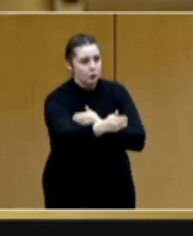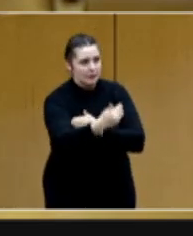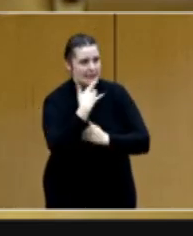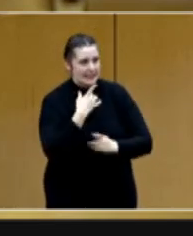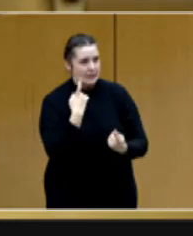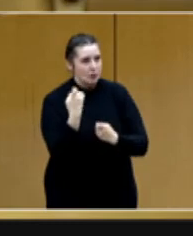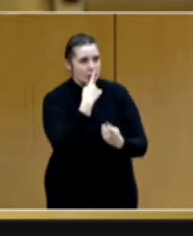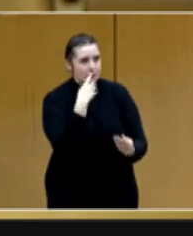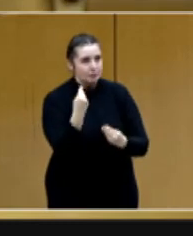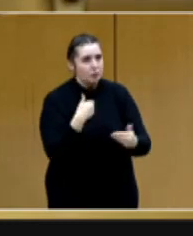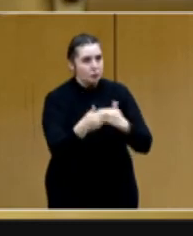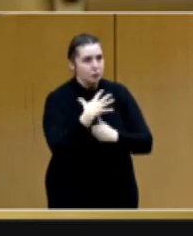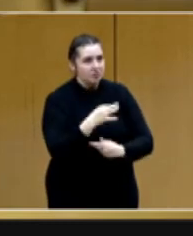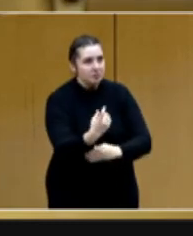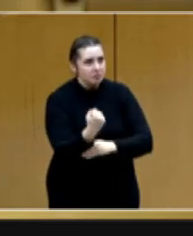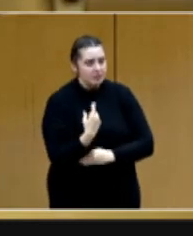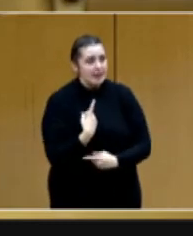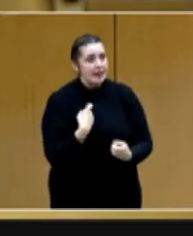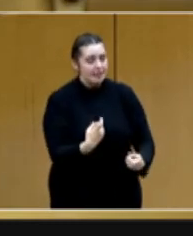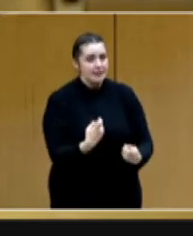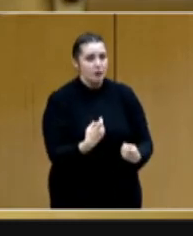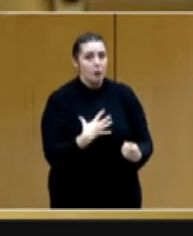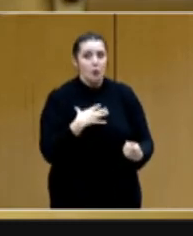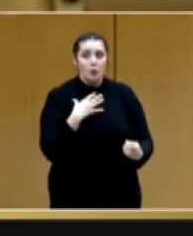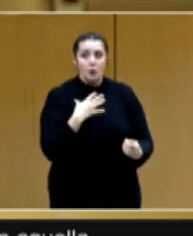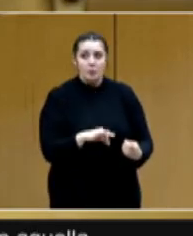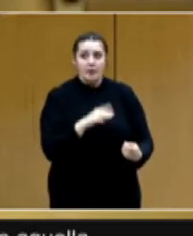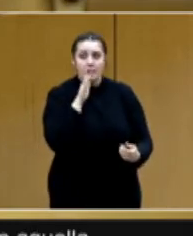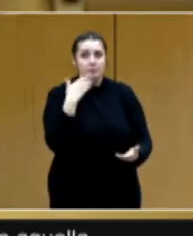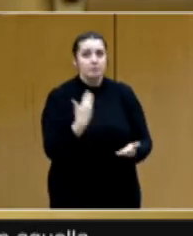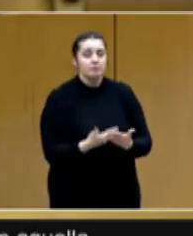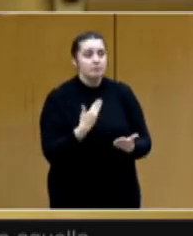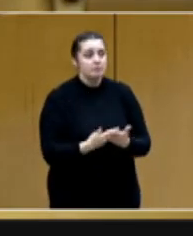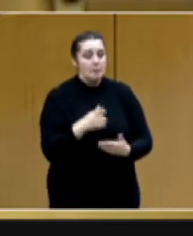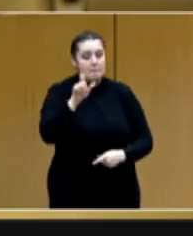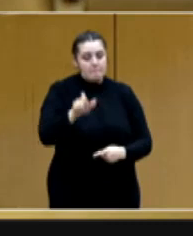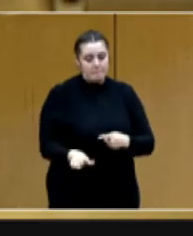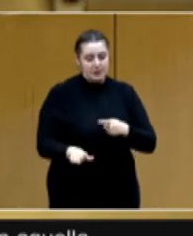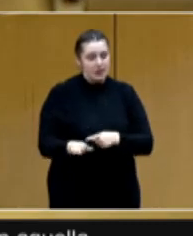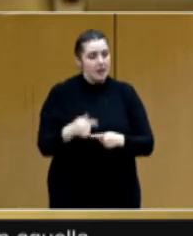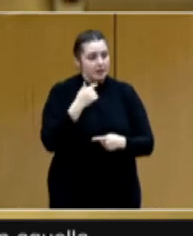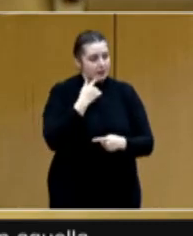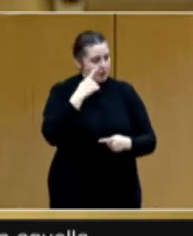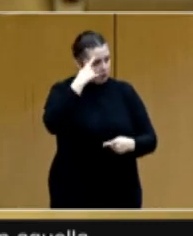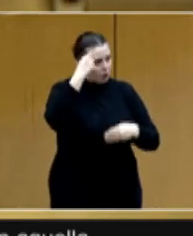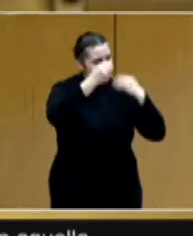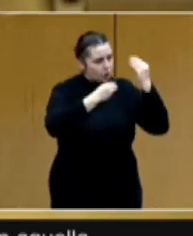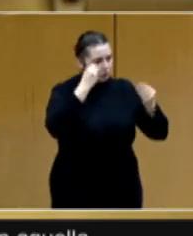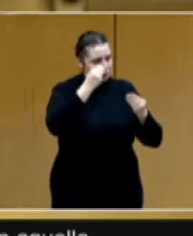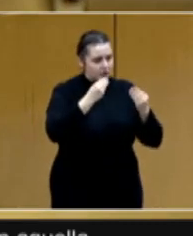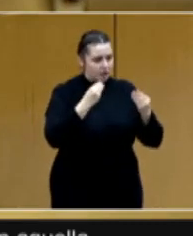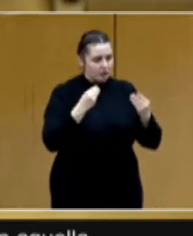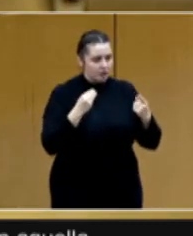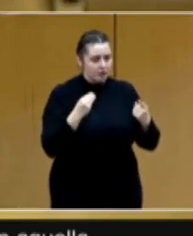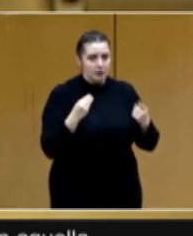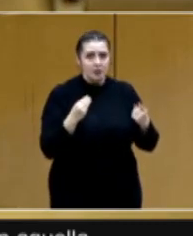mientras que la asistencia notarial está constituyendo una persona que teniendo discernimiento suficiente para entender lo que está haciendo